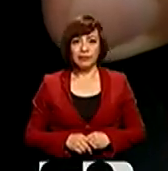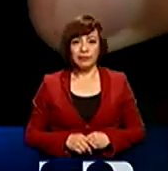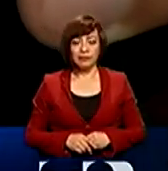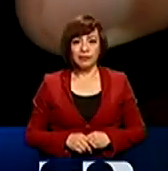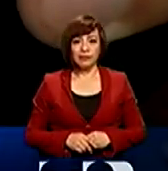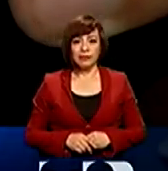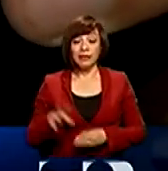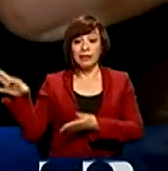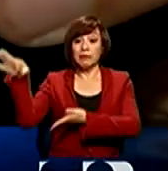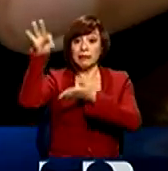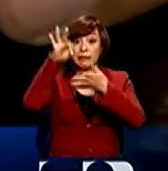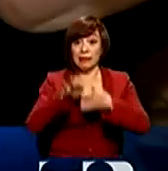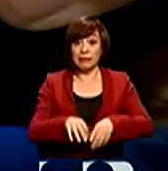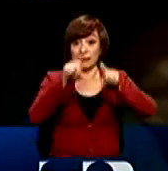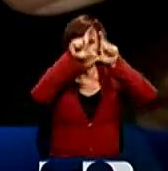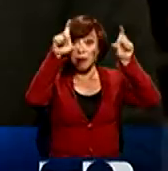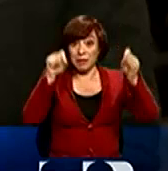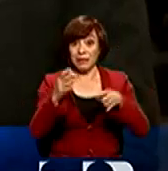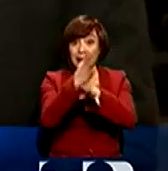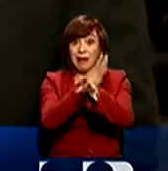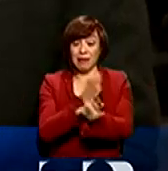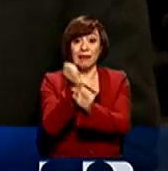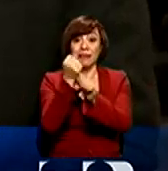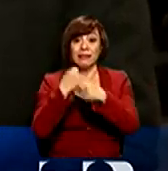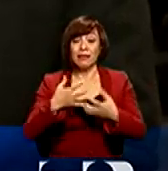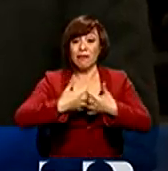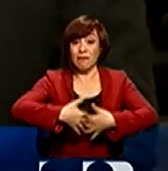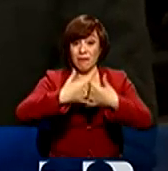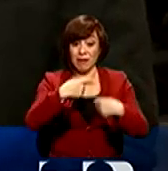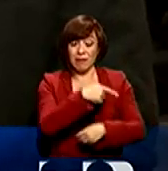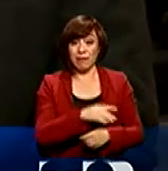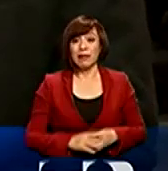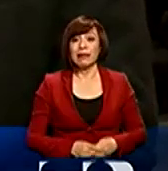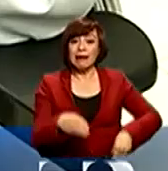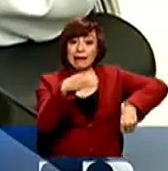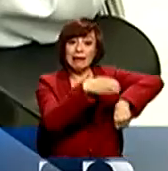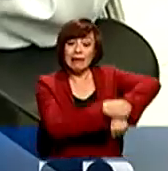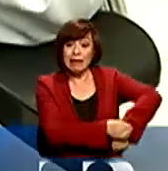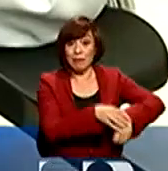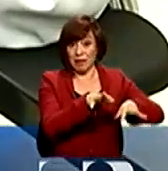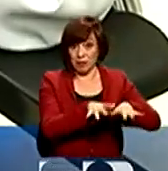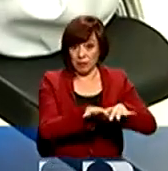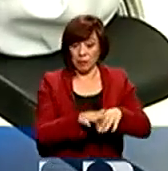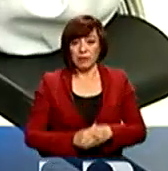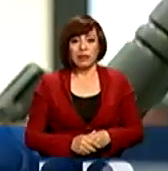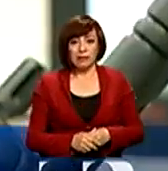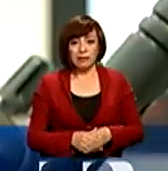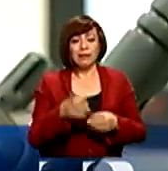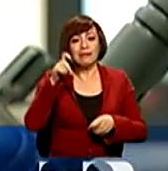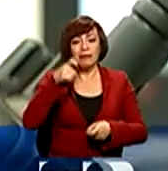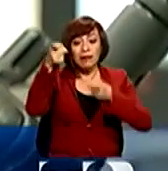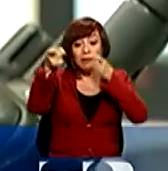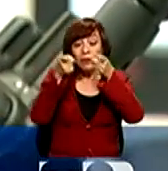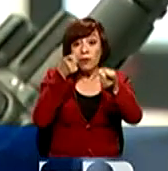Los representantes de la empresa fabricante de estos dispositivos destacan las seguridades de un sistema que pretende monitorear los movimientos